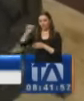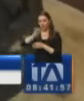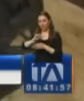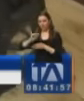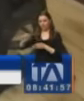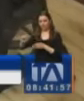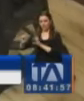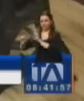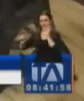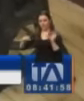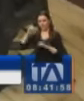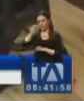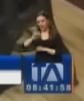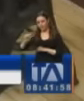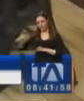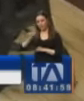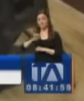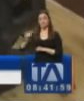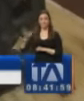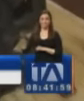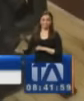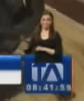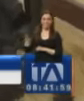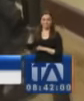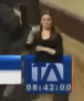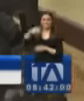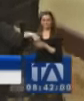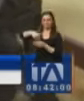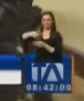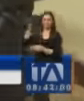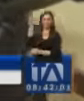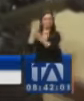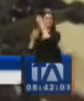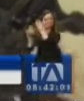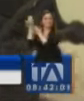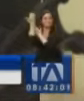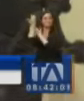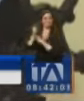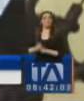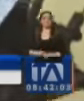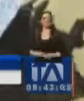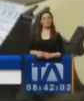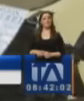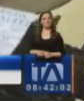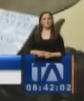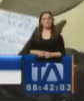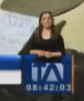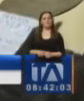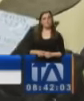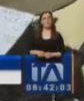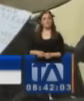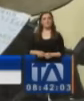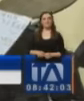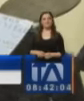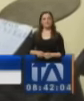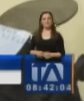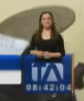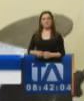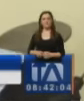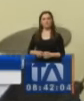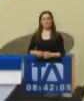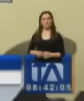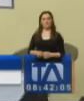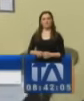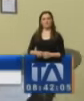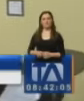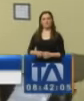página. Entonces esto es de ese tipo de imprenta. ¿Qué tenemos por acá? Usted me comentaba antes de salir al